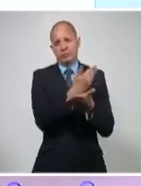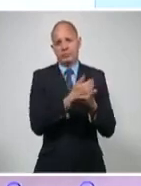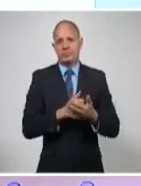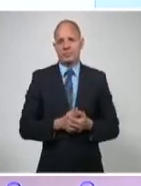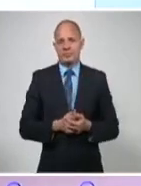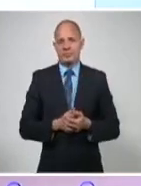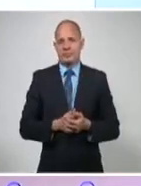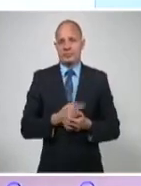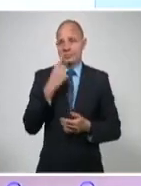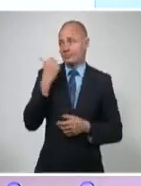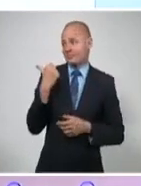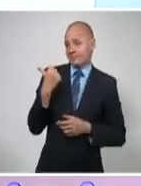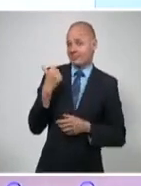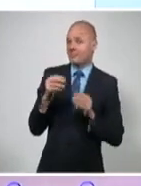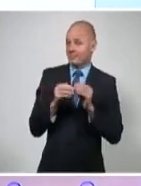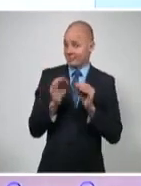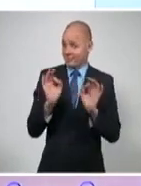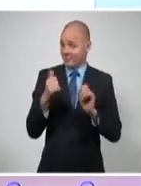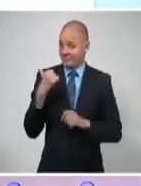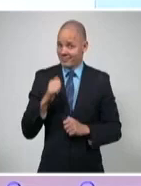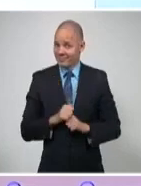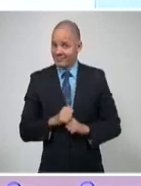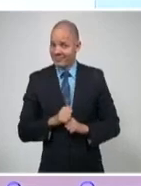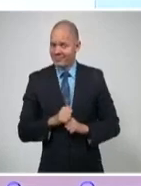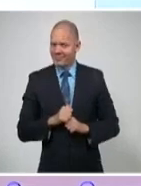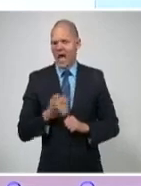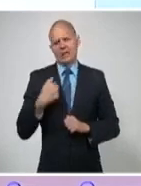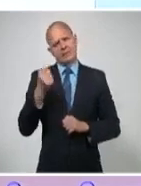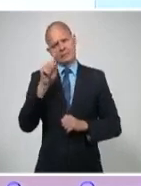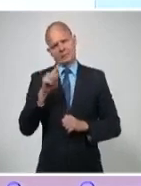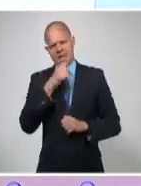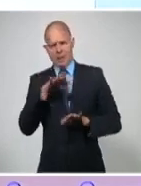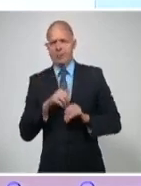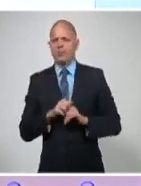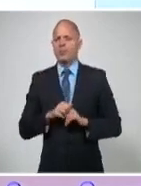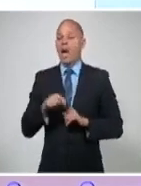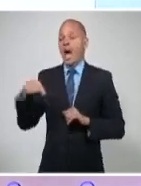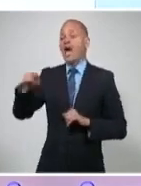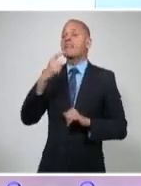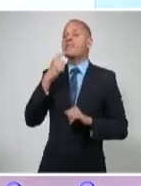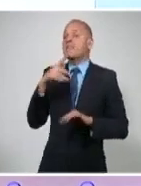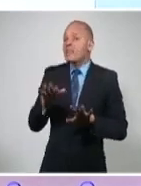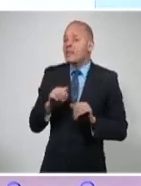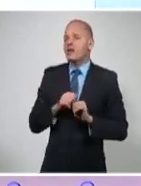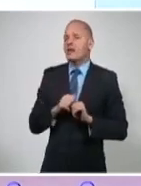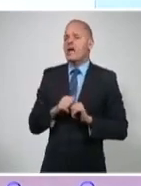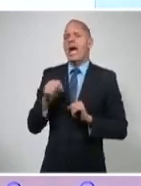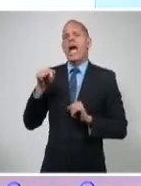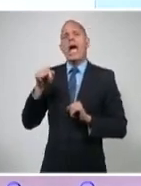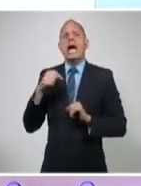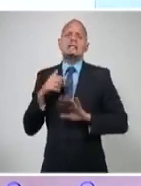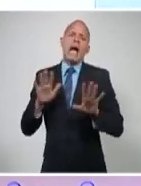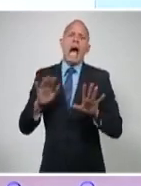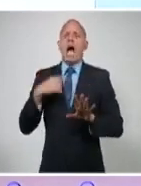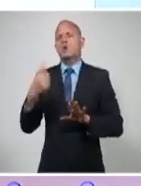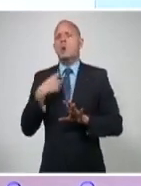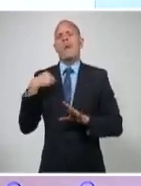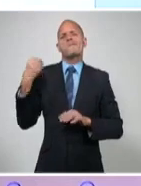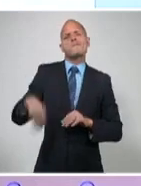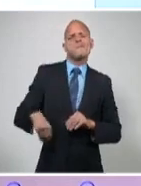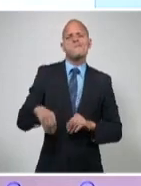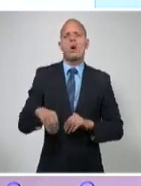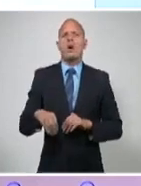Yo me pregunto hasta qué punto inutilizar billetes en circulación se quede solamente como una acción del espacio